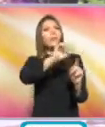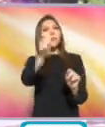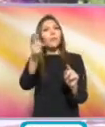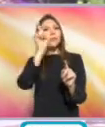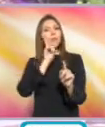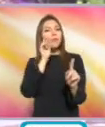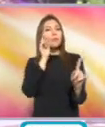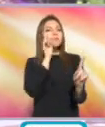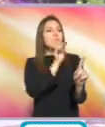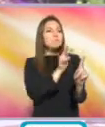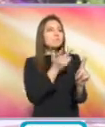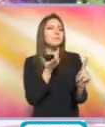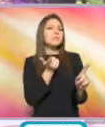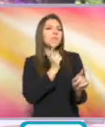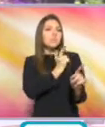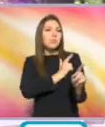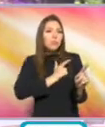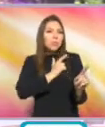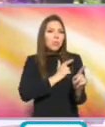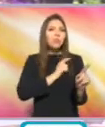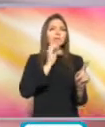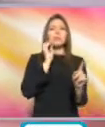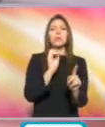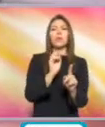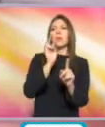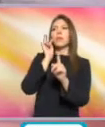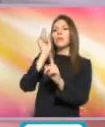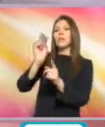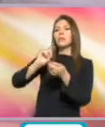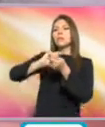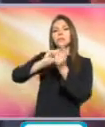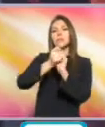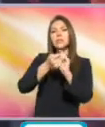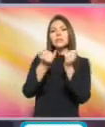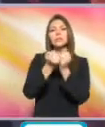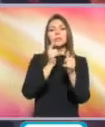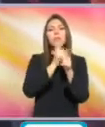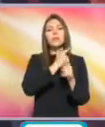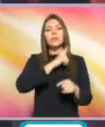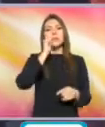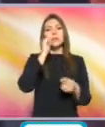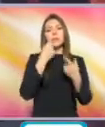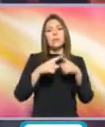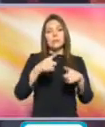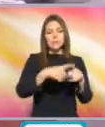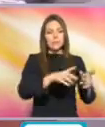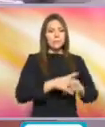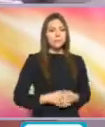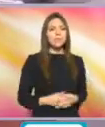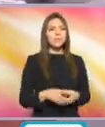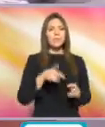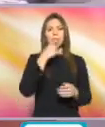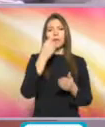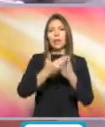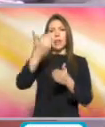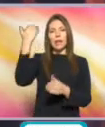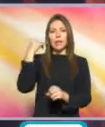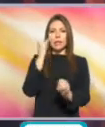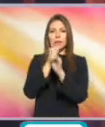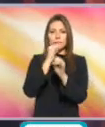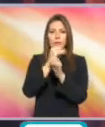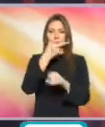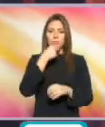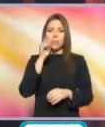su identidad. Está inquieto. Es que estoy pensando, Irene, porque hace poquito en redes sociales una actriz hizo unas declaraciones en un programa